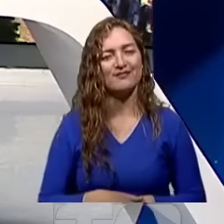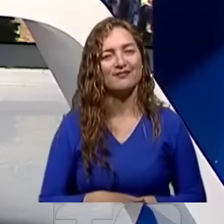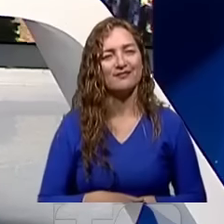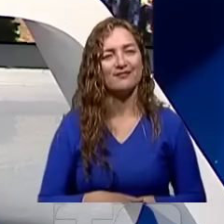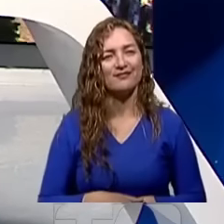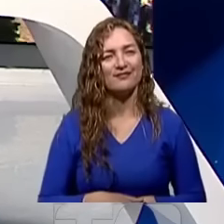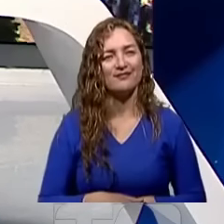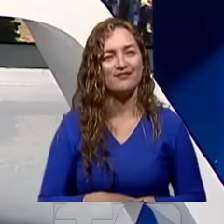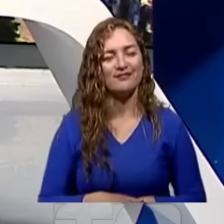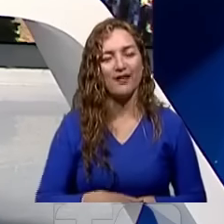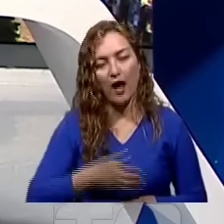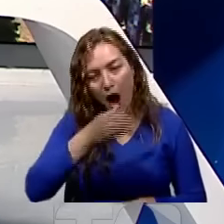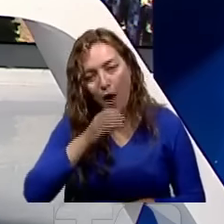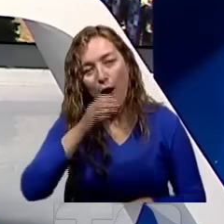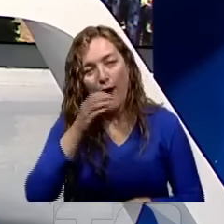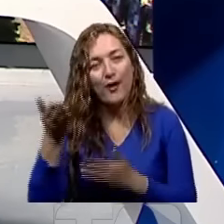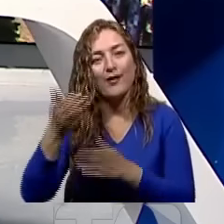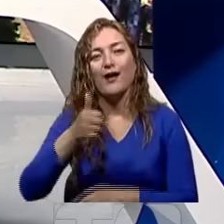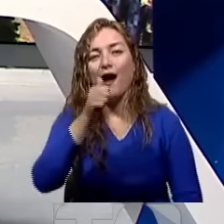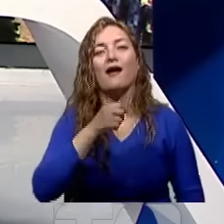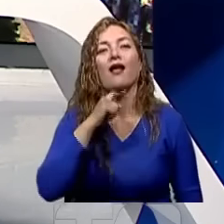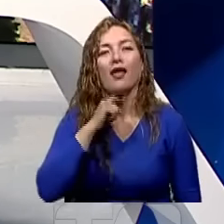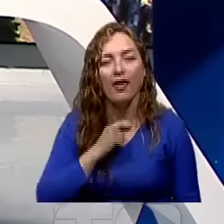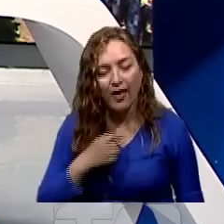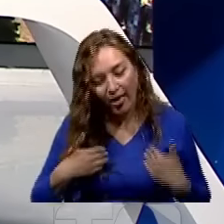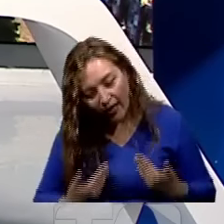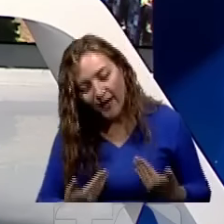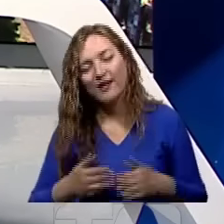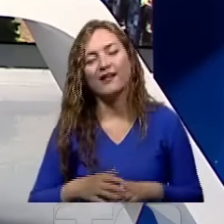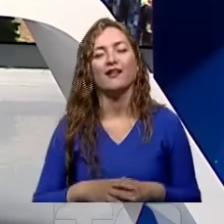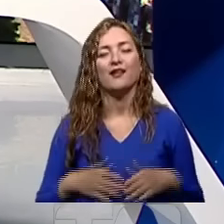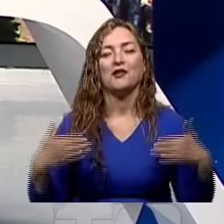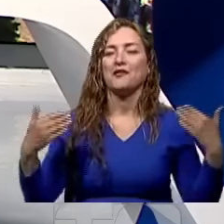A tomar agüita también, felices 40, felices 40,